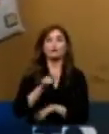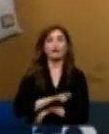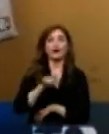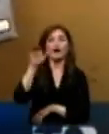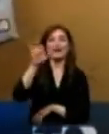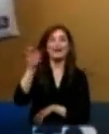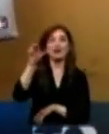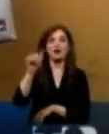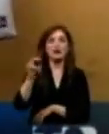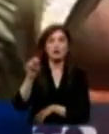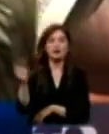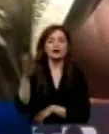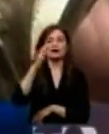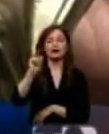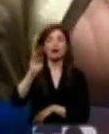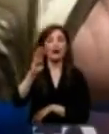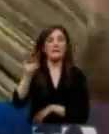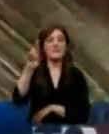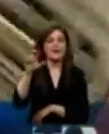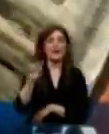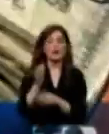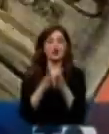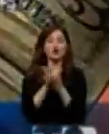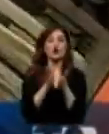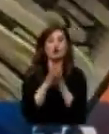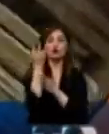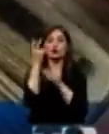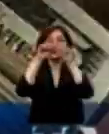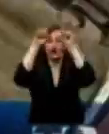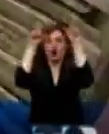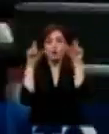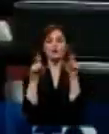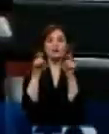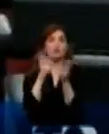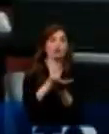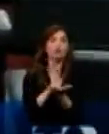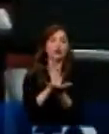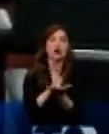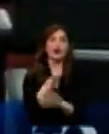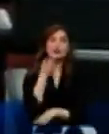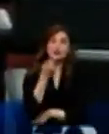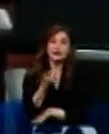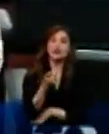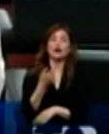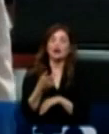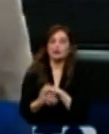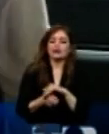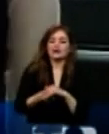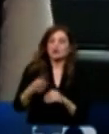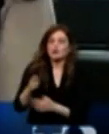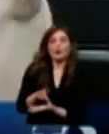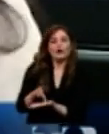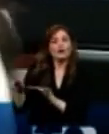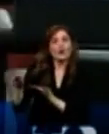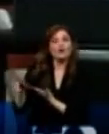Terán Naranjo y Diego Cabrera, ambos socios en dos offshore que, según ha confesado Terán, recibieron el dinero para el